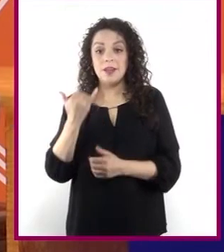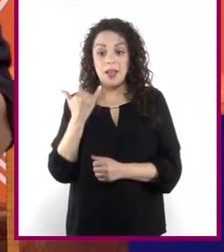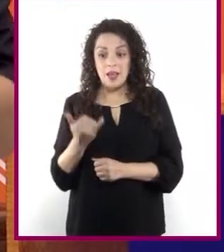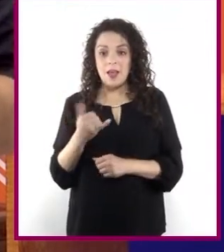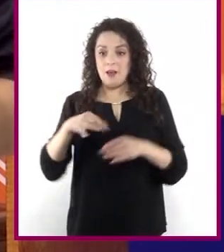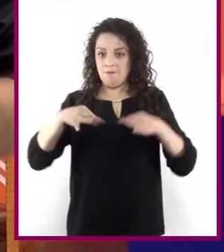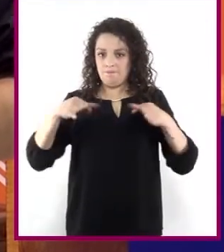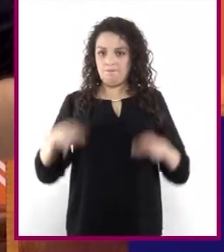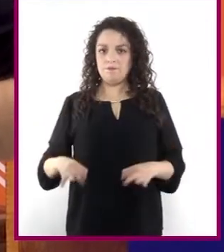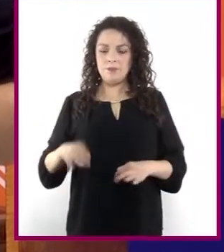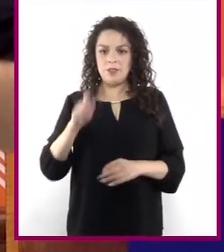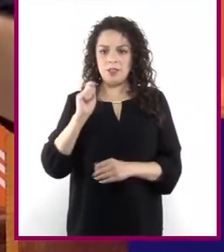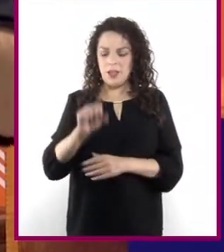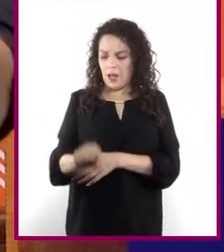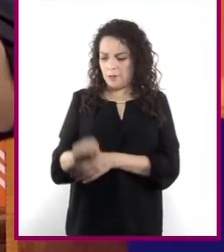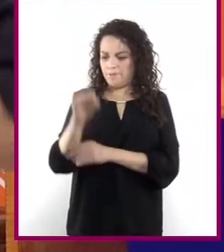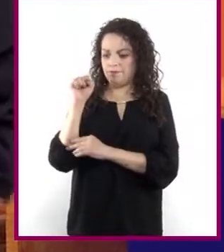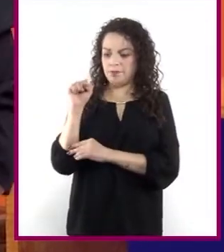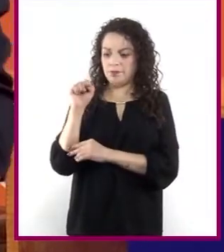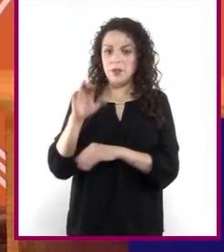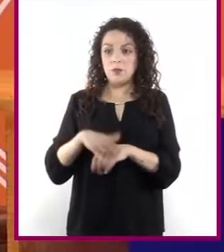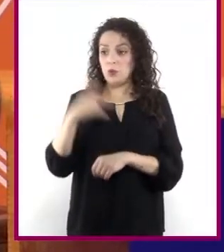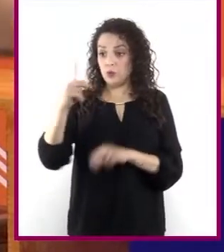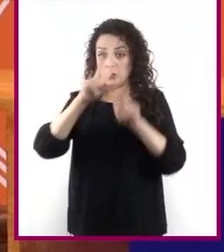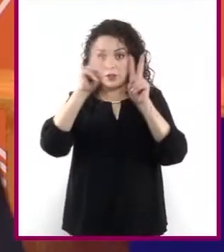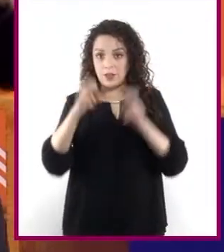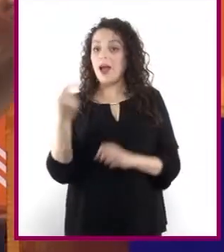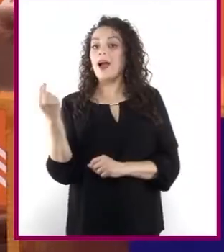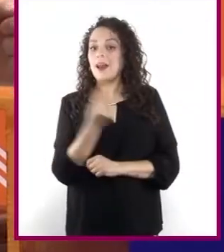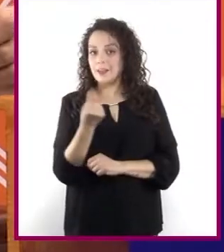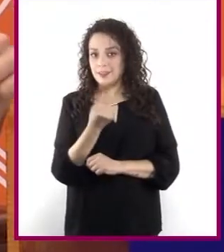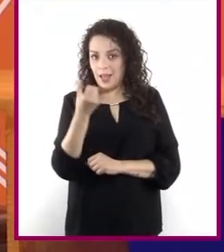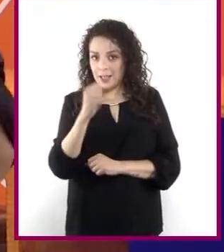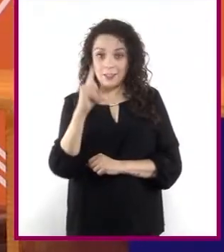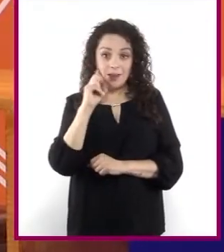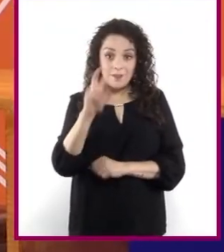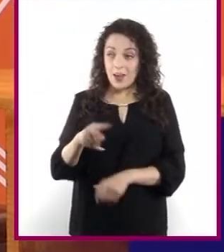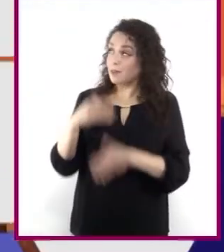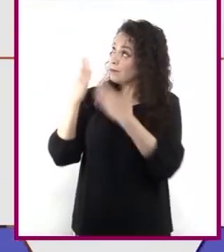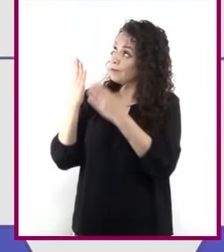postura erguida porque su tema así lo requiere. ¡Corre video!